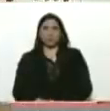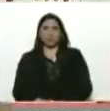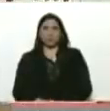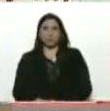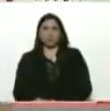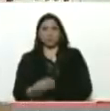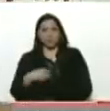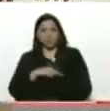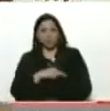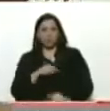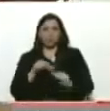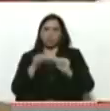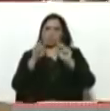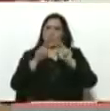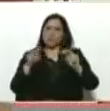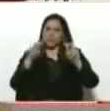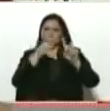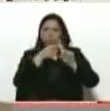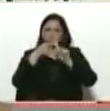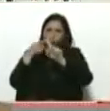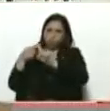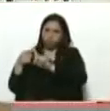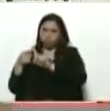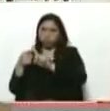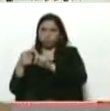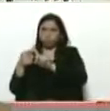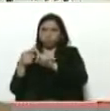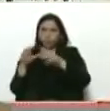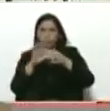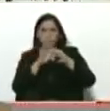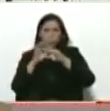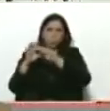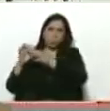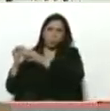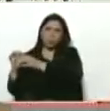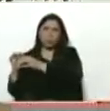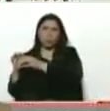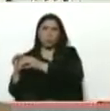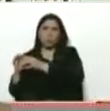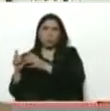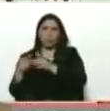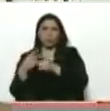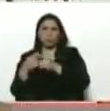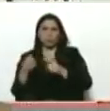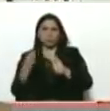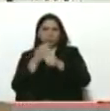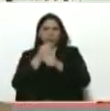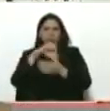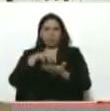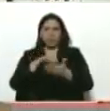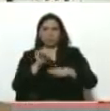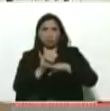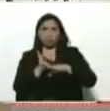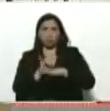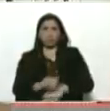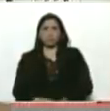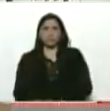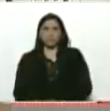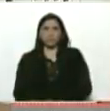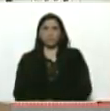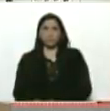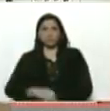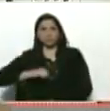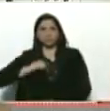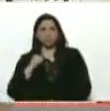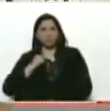seguimos investigando y vamos sumando y unimos una cosa con la otra. Y de repente nos suena el Estado Sucre, ¿no? Unos